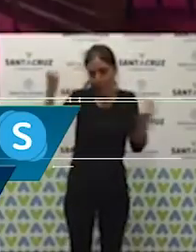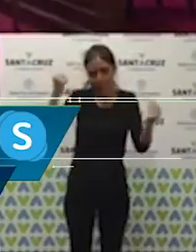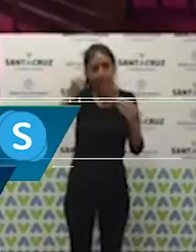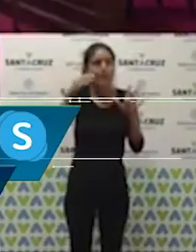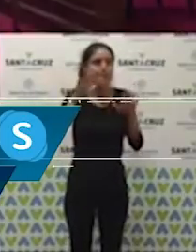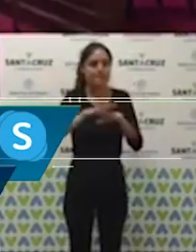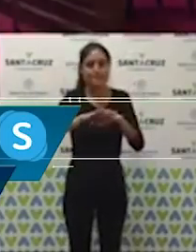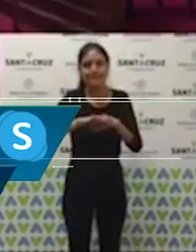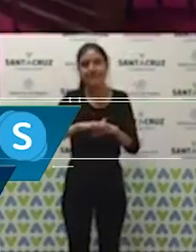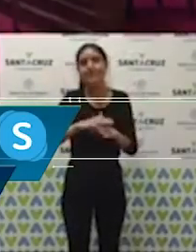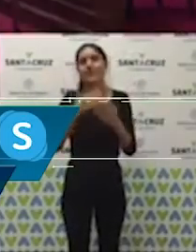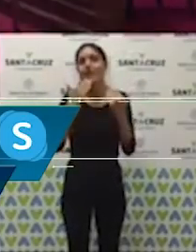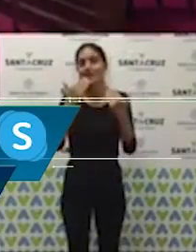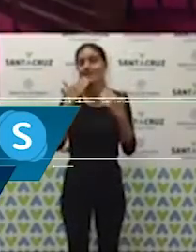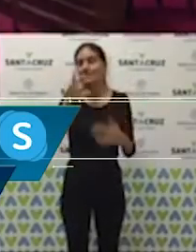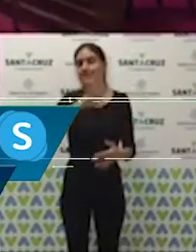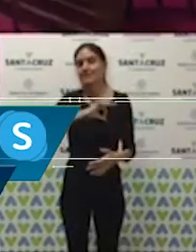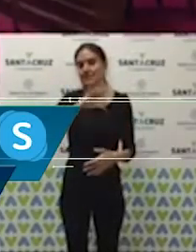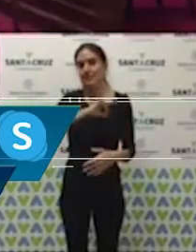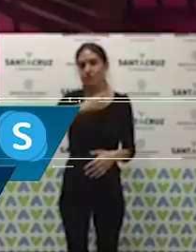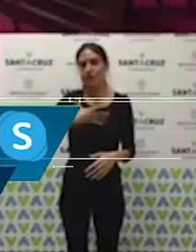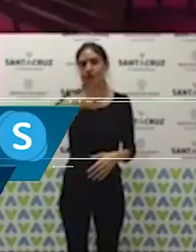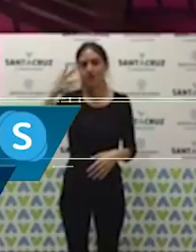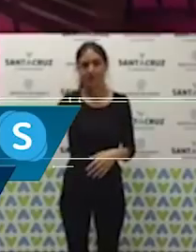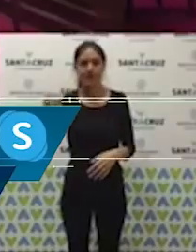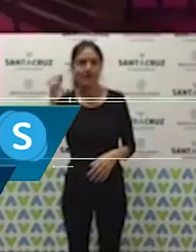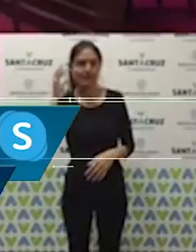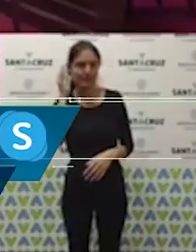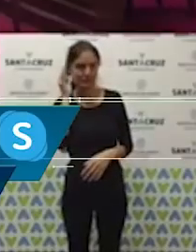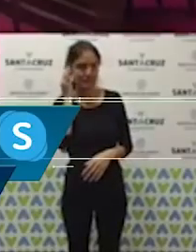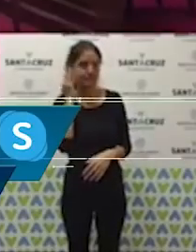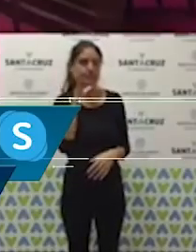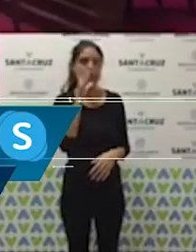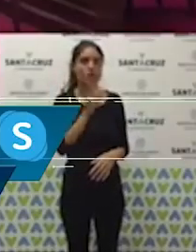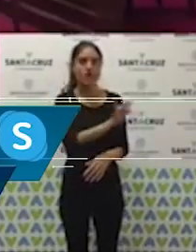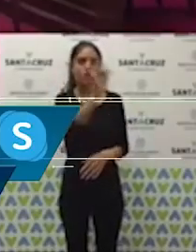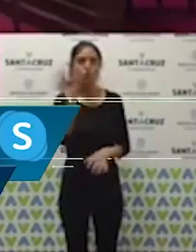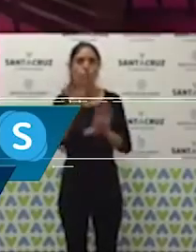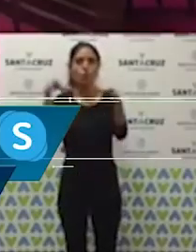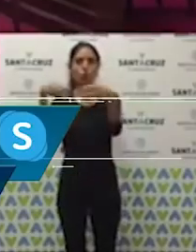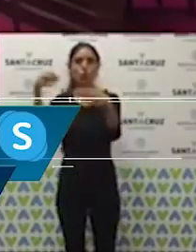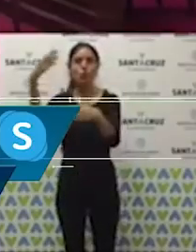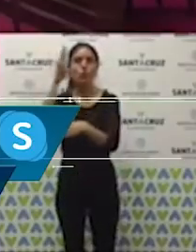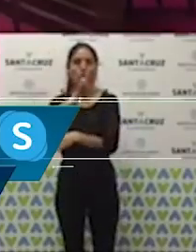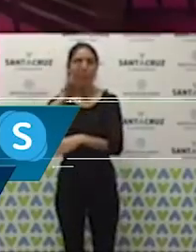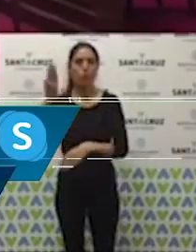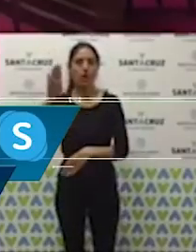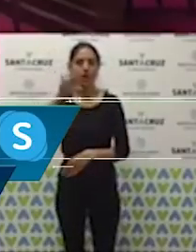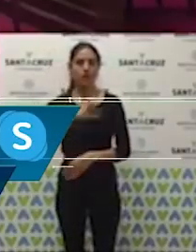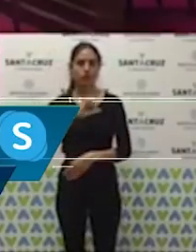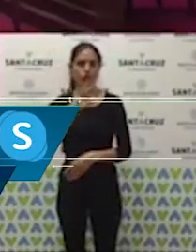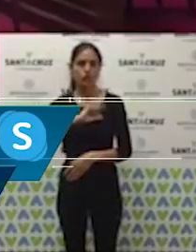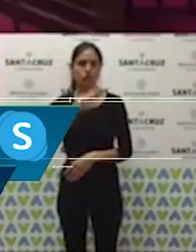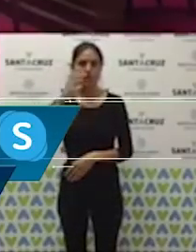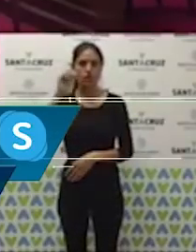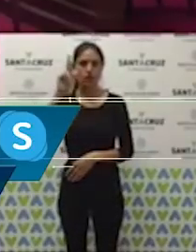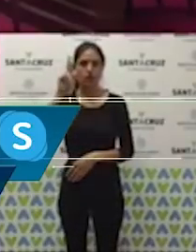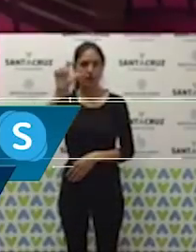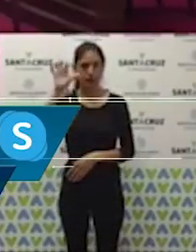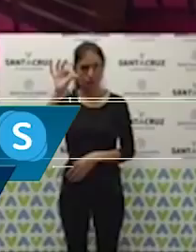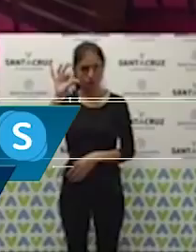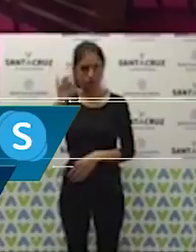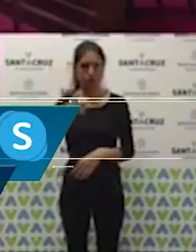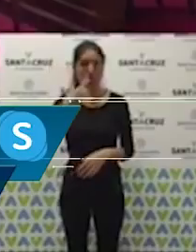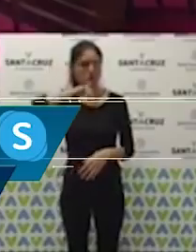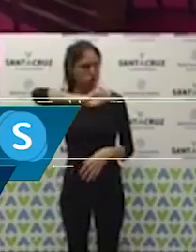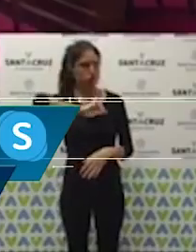Evelyn Alonso. Y en algunos medios de comunicación cercanos al ayuntamiento, al grupo de gobierno, se